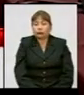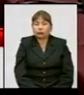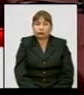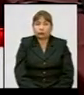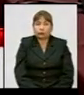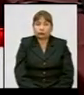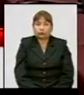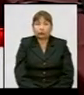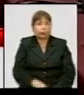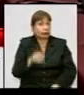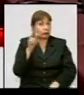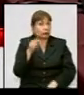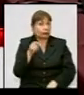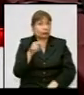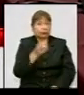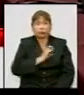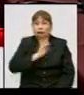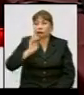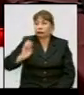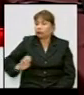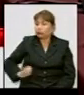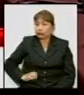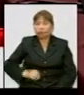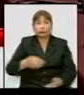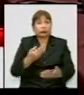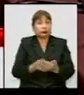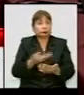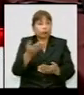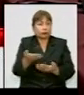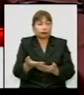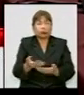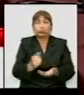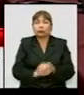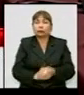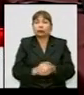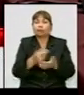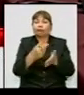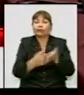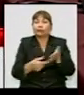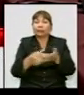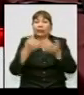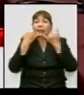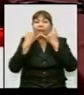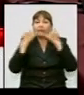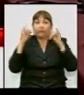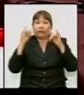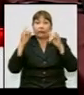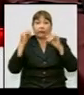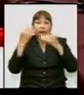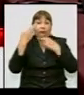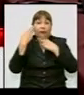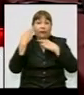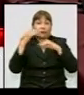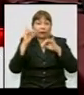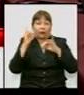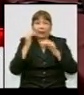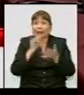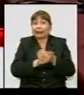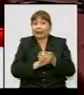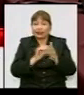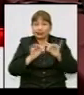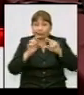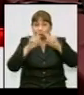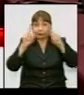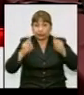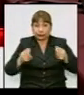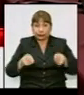En este caso, cuando el Estado lo demande, también para defender la infraestructura crítica informática del Estado. Y